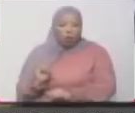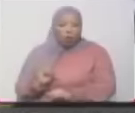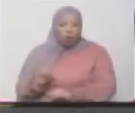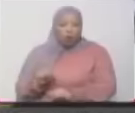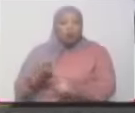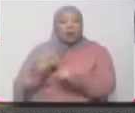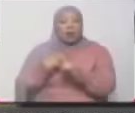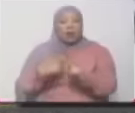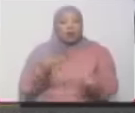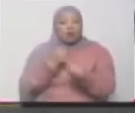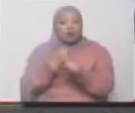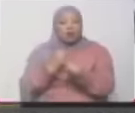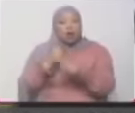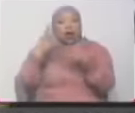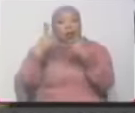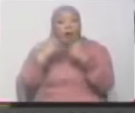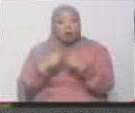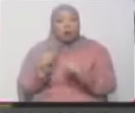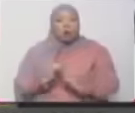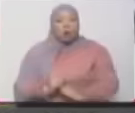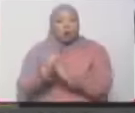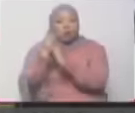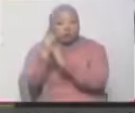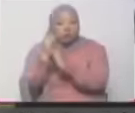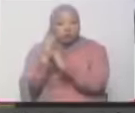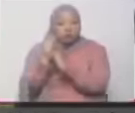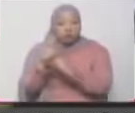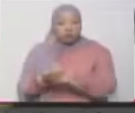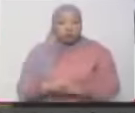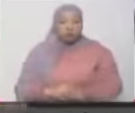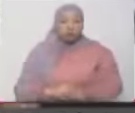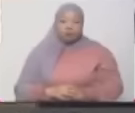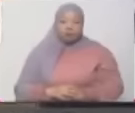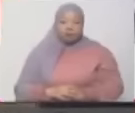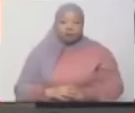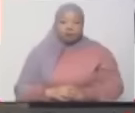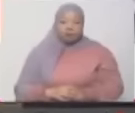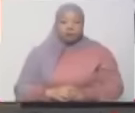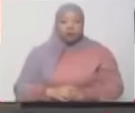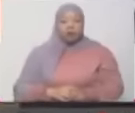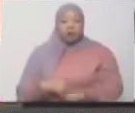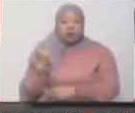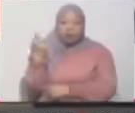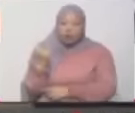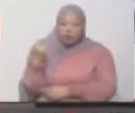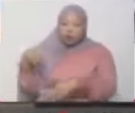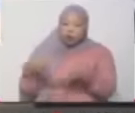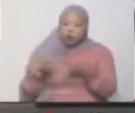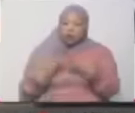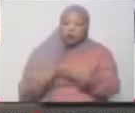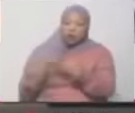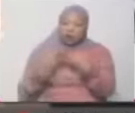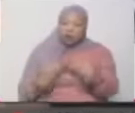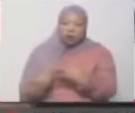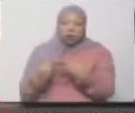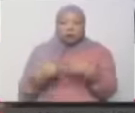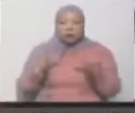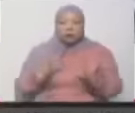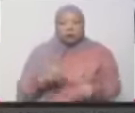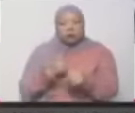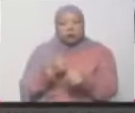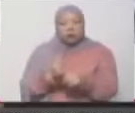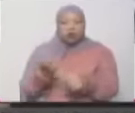sea administrada, liderada por una especie de parlamento comunal de los estudiantes que están ahí en